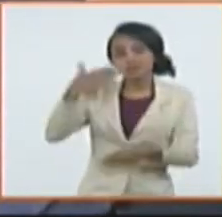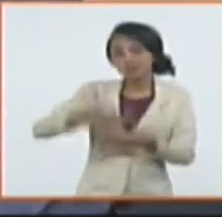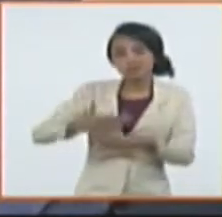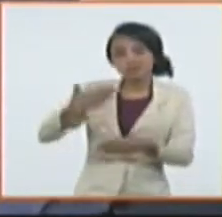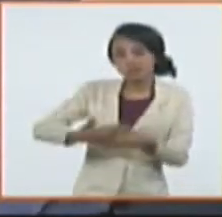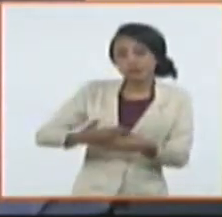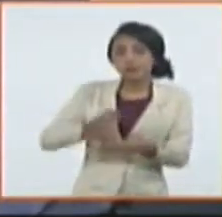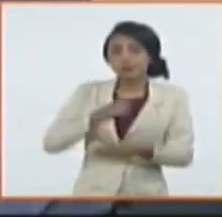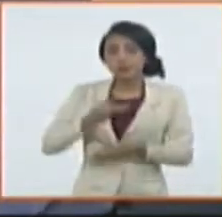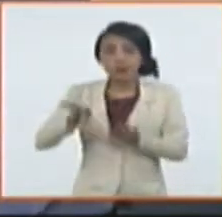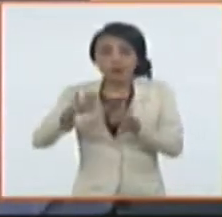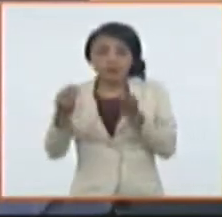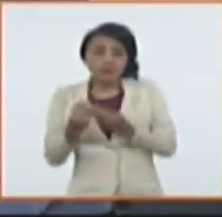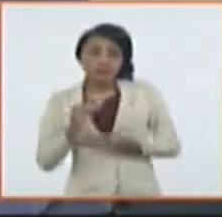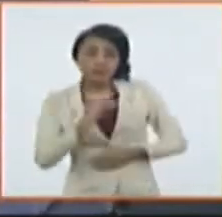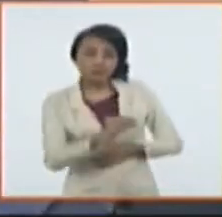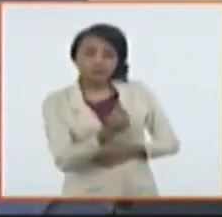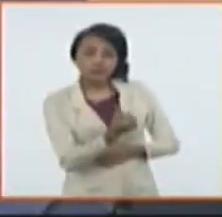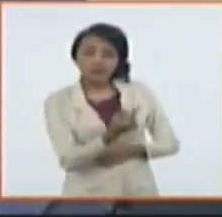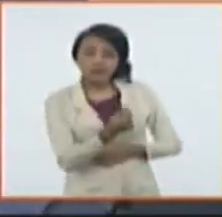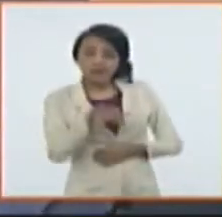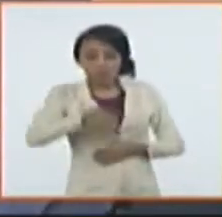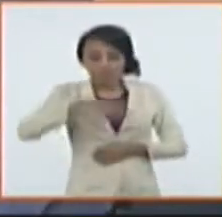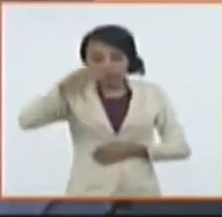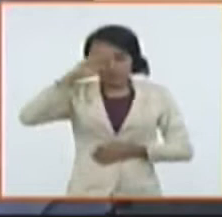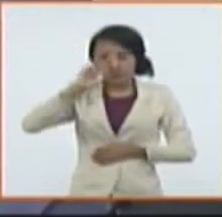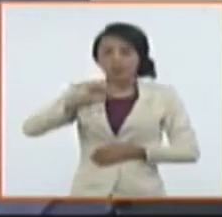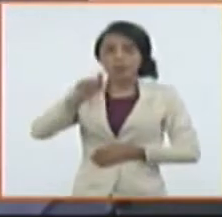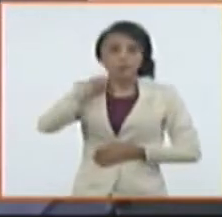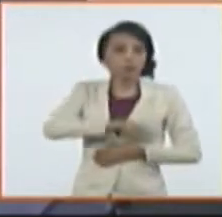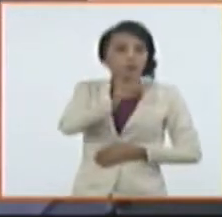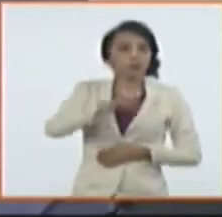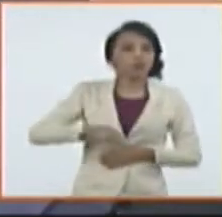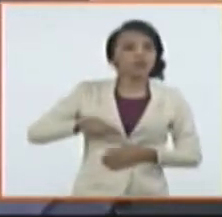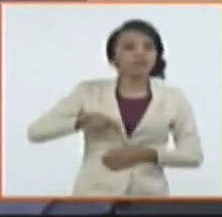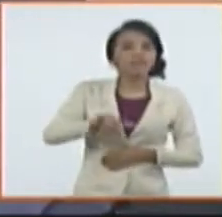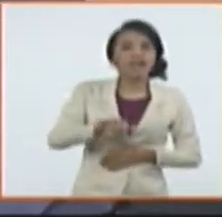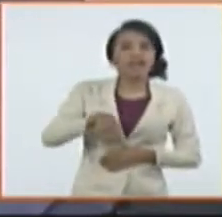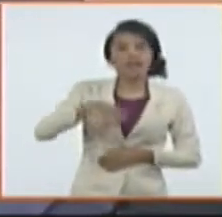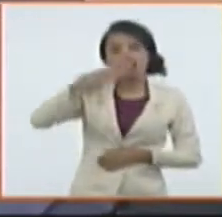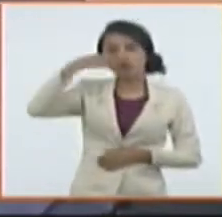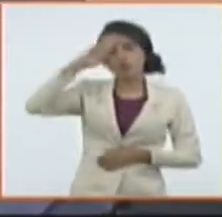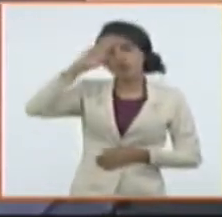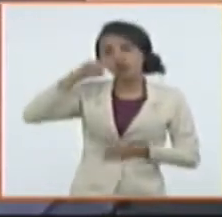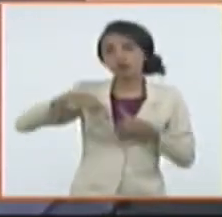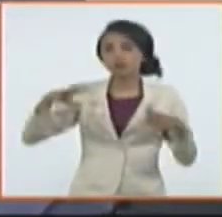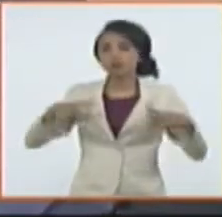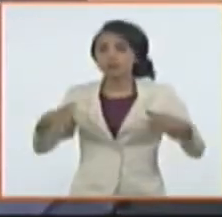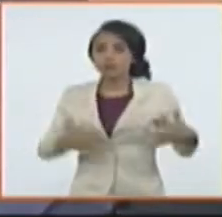se prohibieron los viajes a Cuba, se fue cortando el turismo de Estados Unidos hacia Cuba,